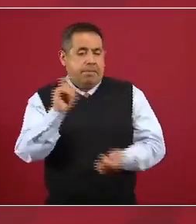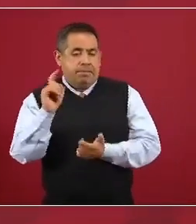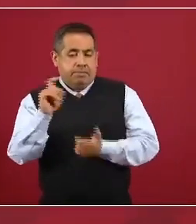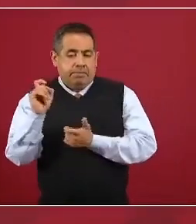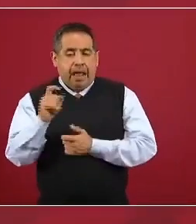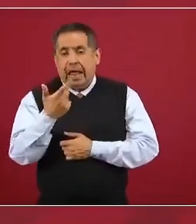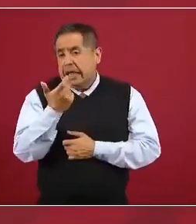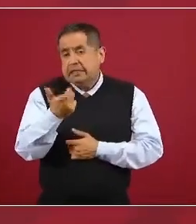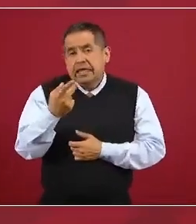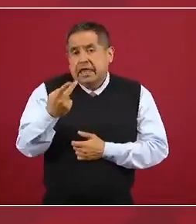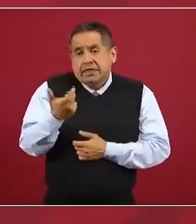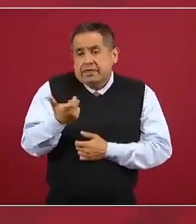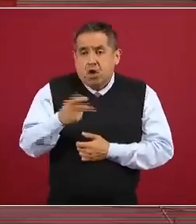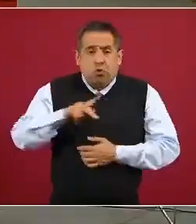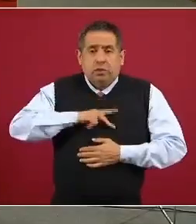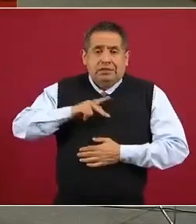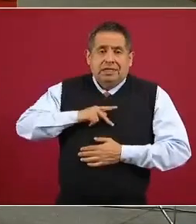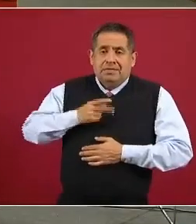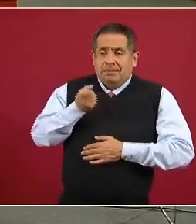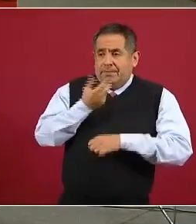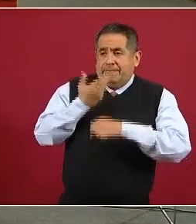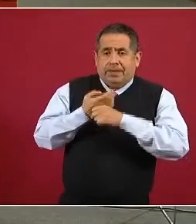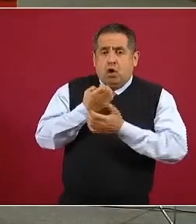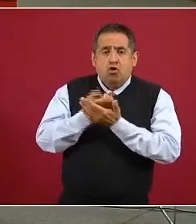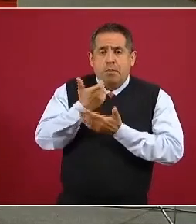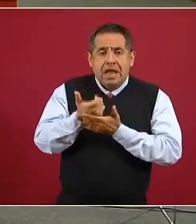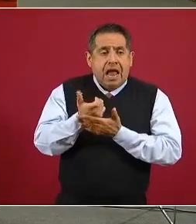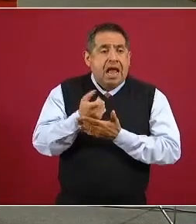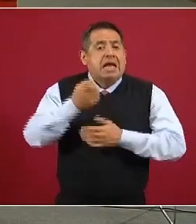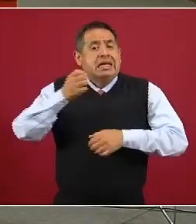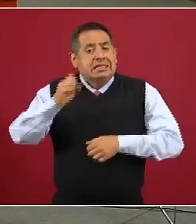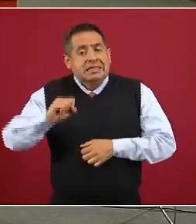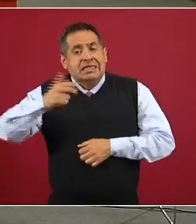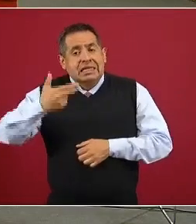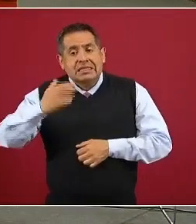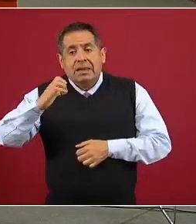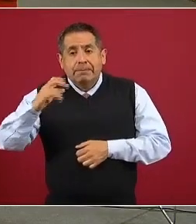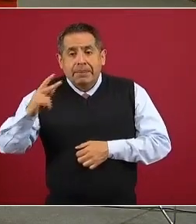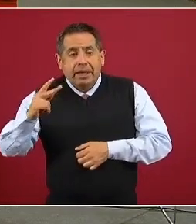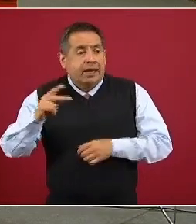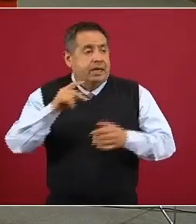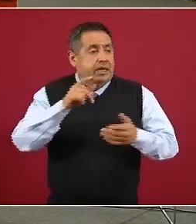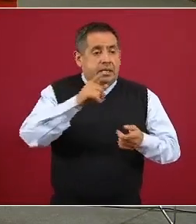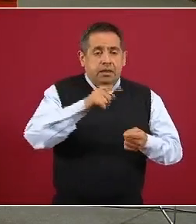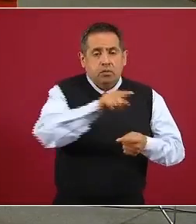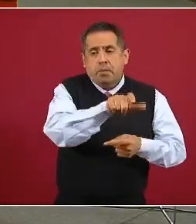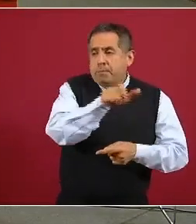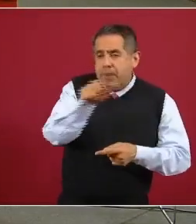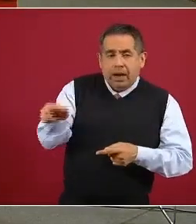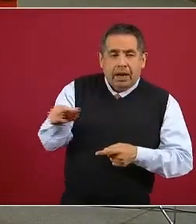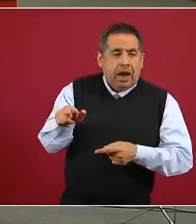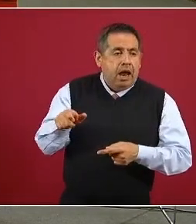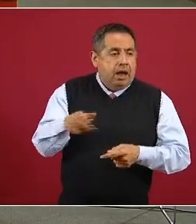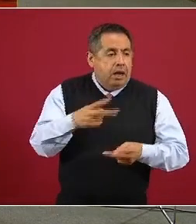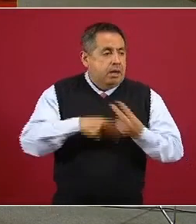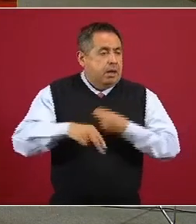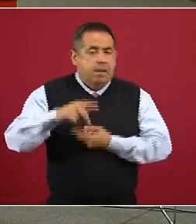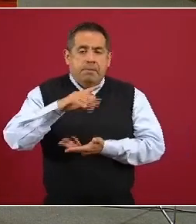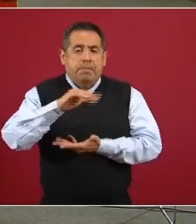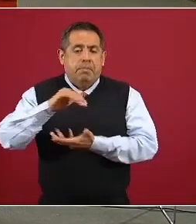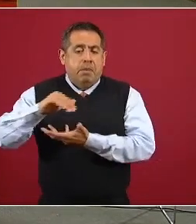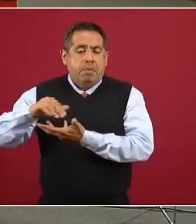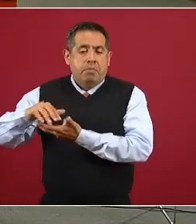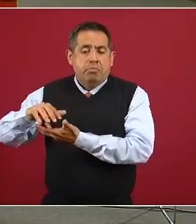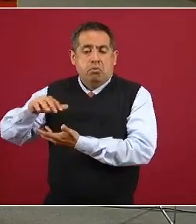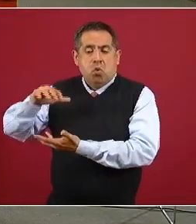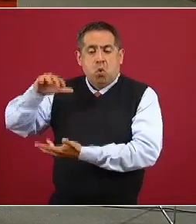ese dinero que llega, este dinero llega es para la Secretaría de Hacienda, porque